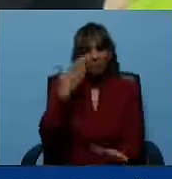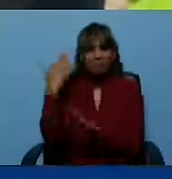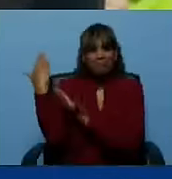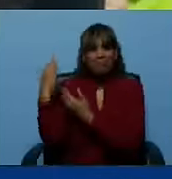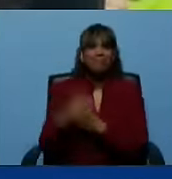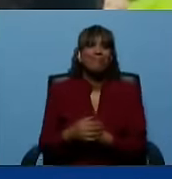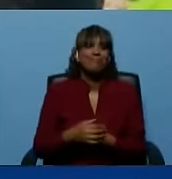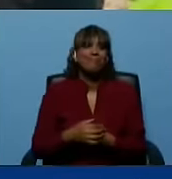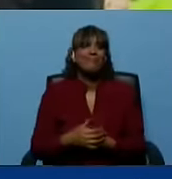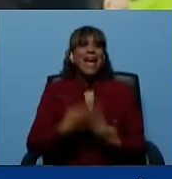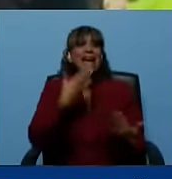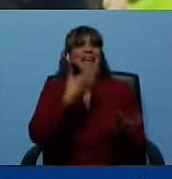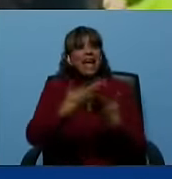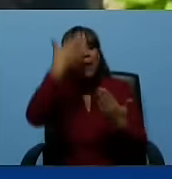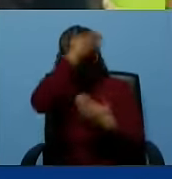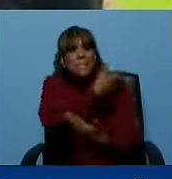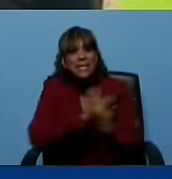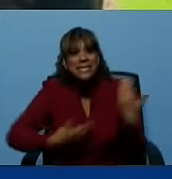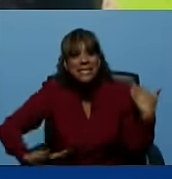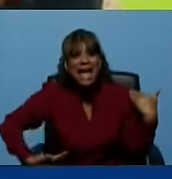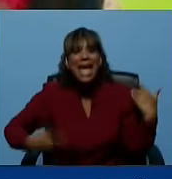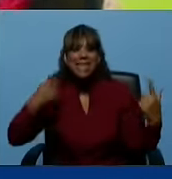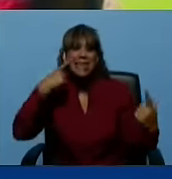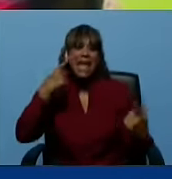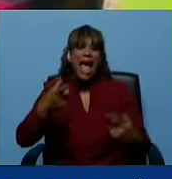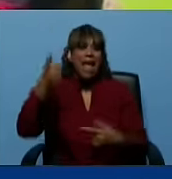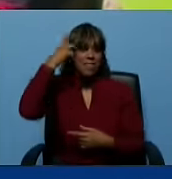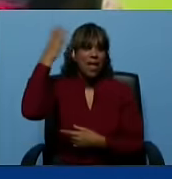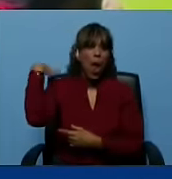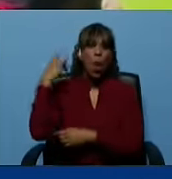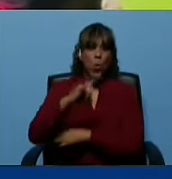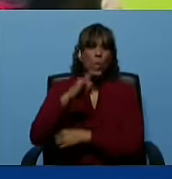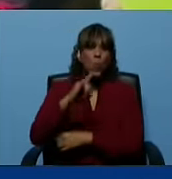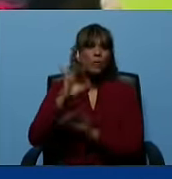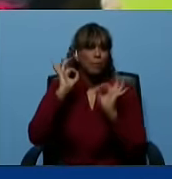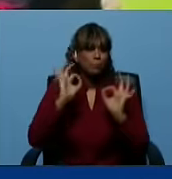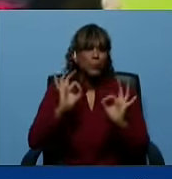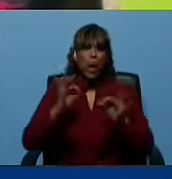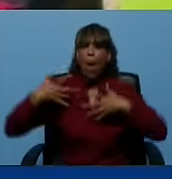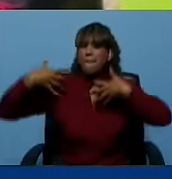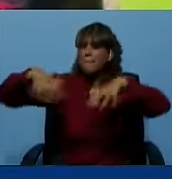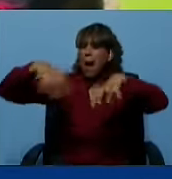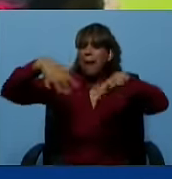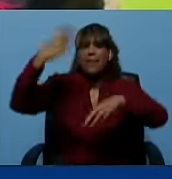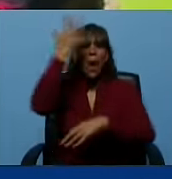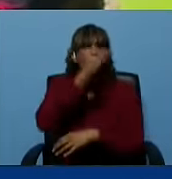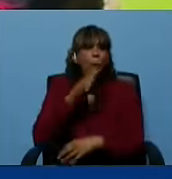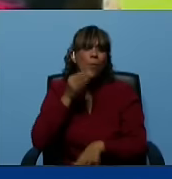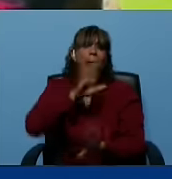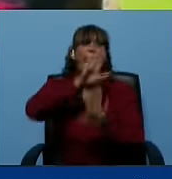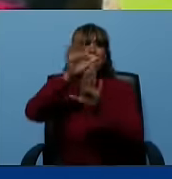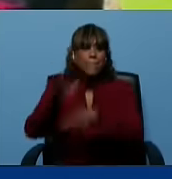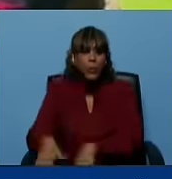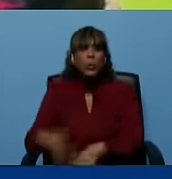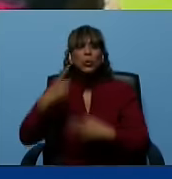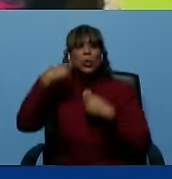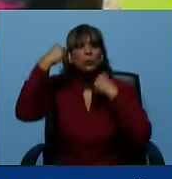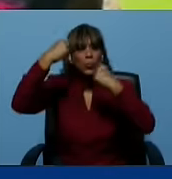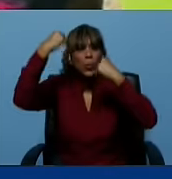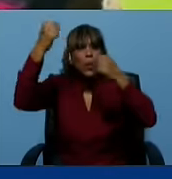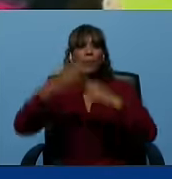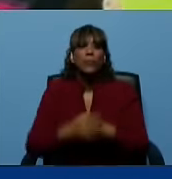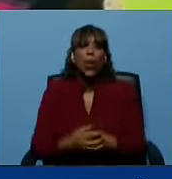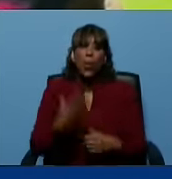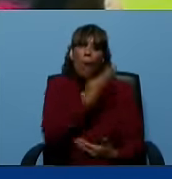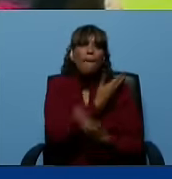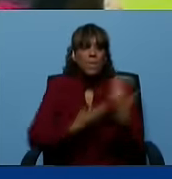nos encontramos, presidente, como usted orientó en aquella marcha el día lunes, una hermosa marcha a la juventud en respaldo a usted, presidente,